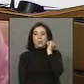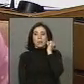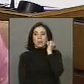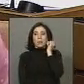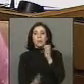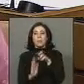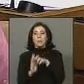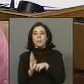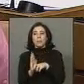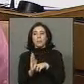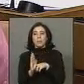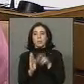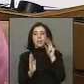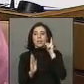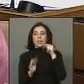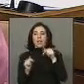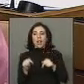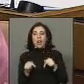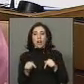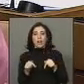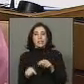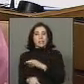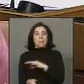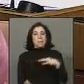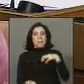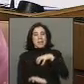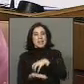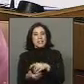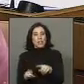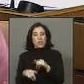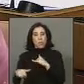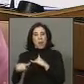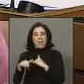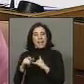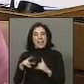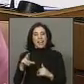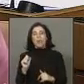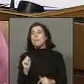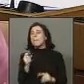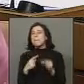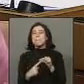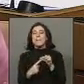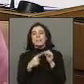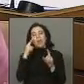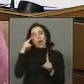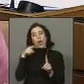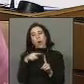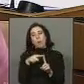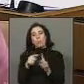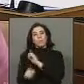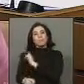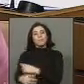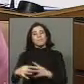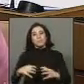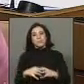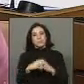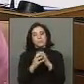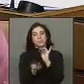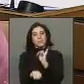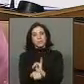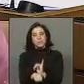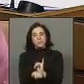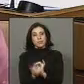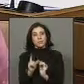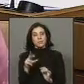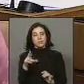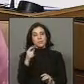el proyecto de ley que crea hoy día este Ministerio de la Equidad de Género tiene por principal objeto fortalecer institucionalidades de